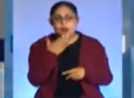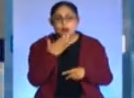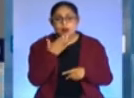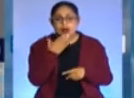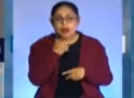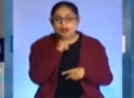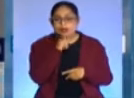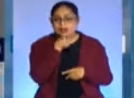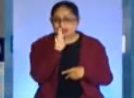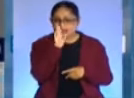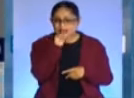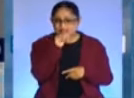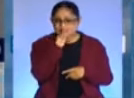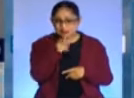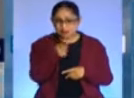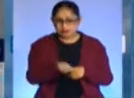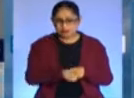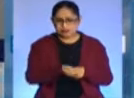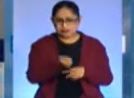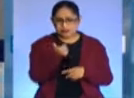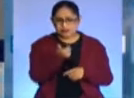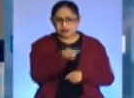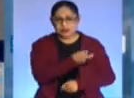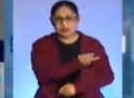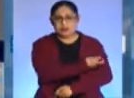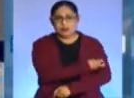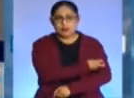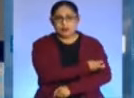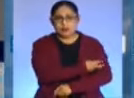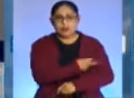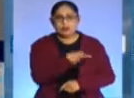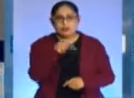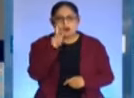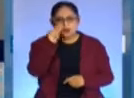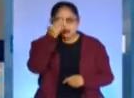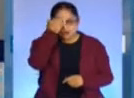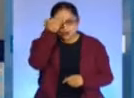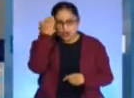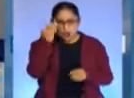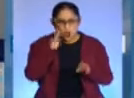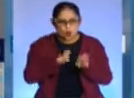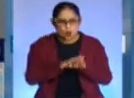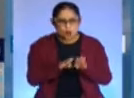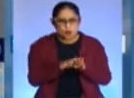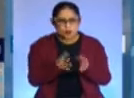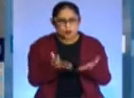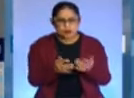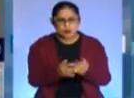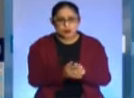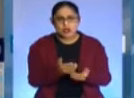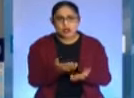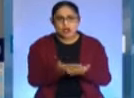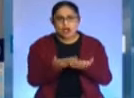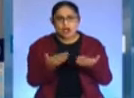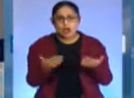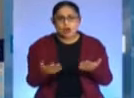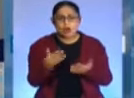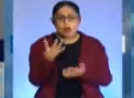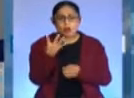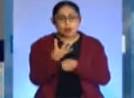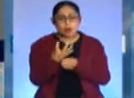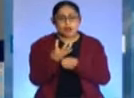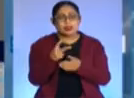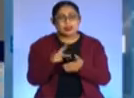previa ni la inmunidad inducida por las vacunas, pero no sabemos cómo se va a comportar. Ahorita de momento la cuarta ola, sí, eso